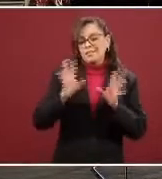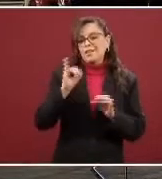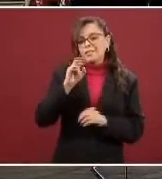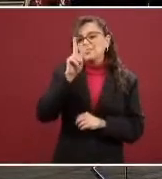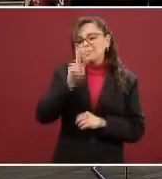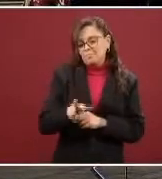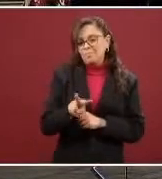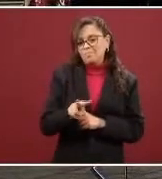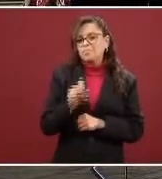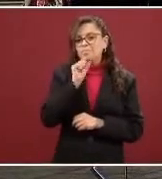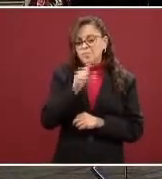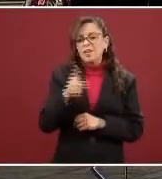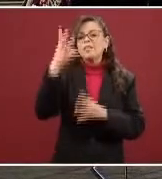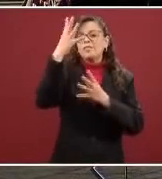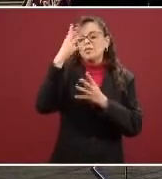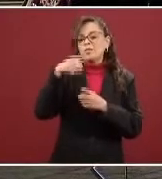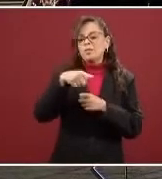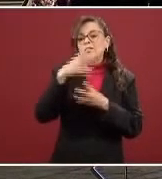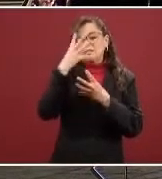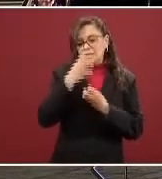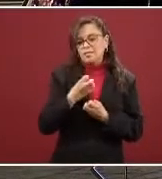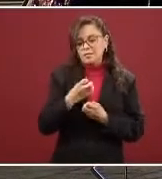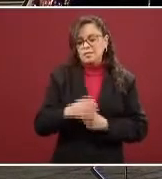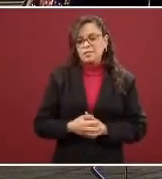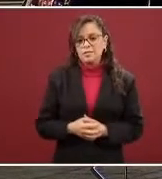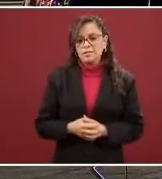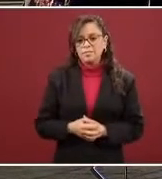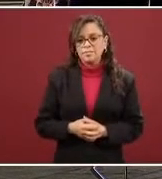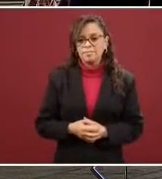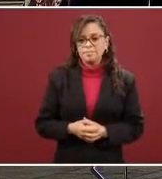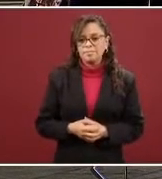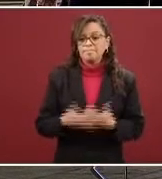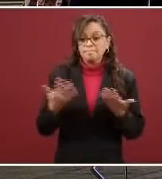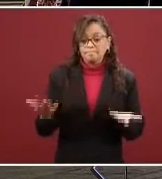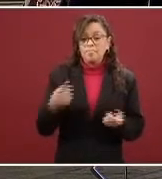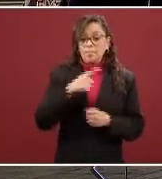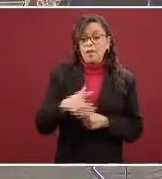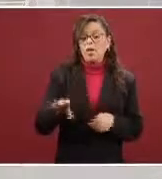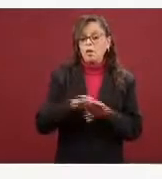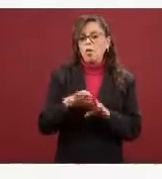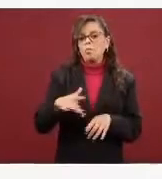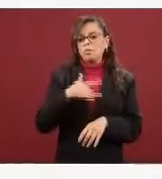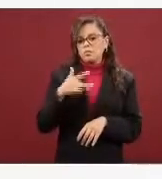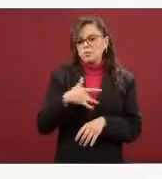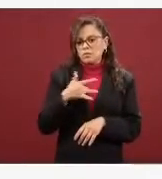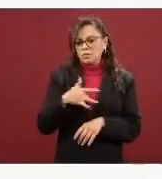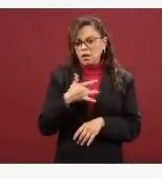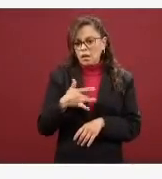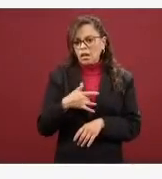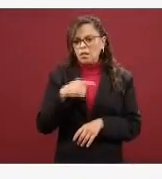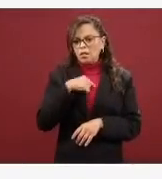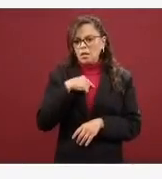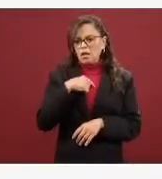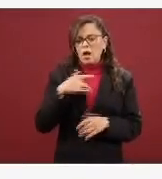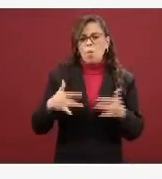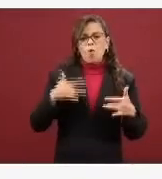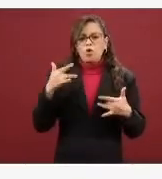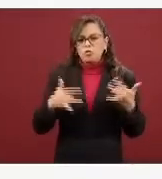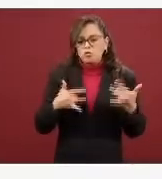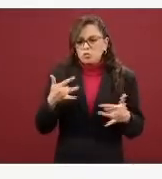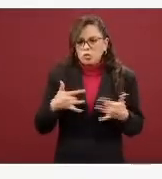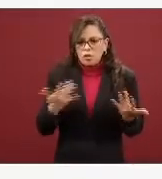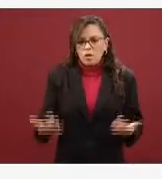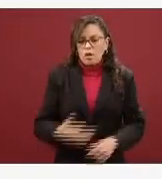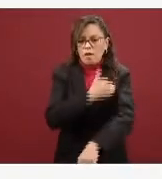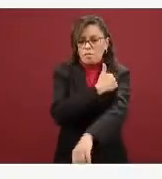Esto que puede suceder puede llevar también a consecuencias ya de tipo emocional, es decir, algunas complicaciones con nuestra familia cercana con